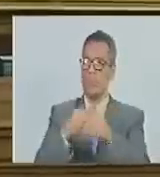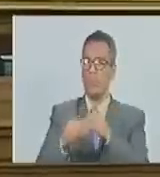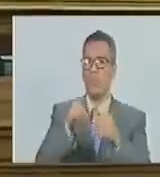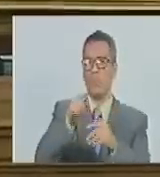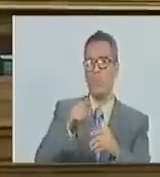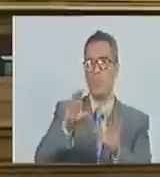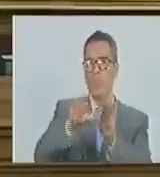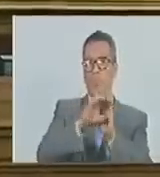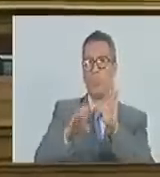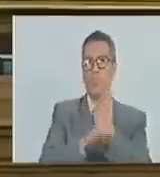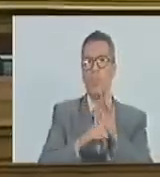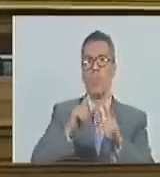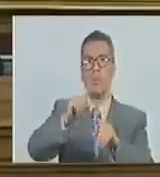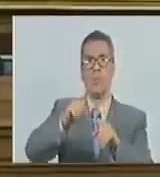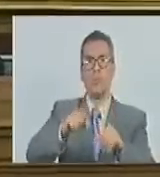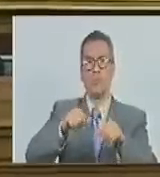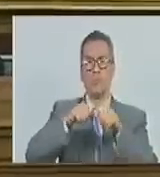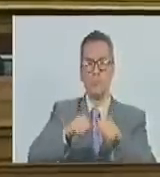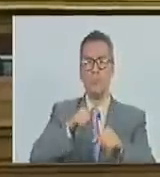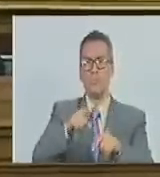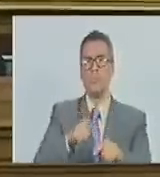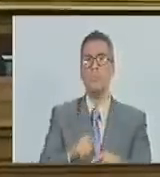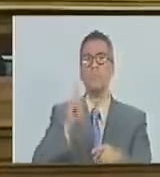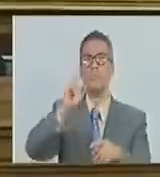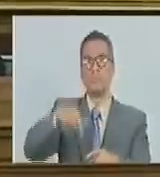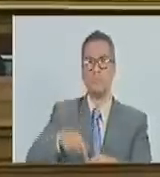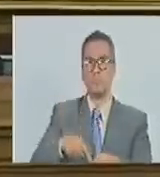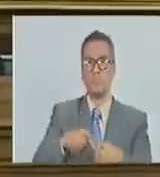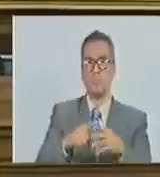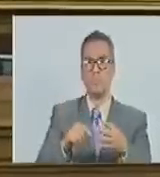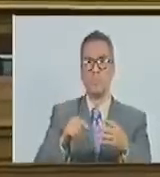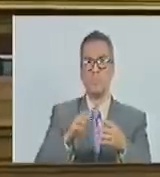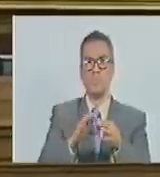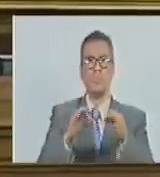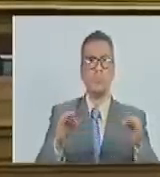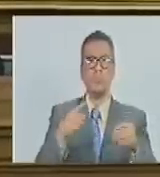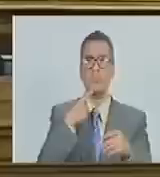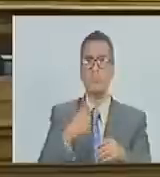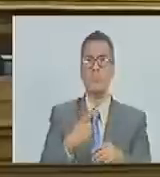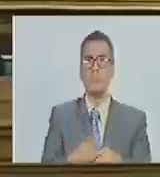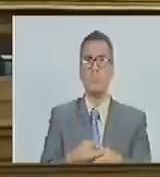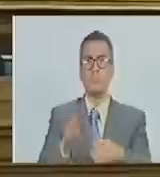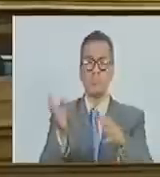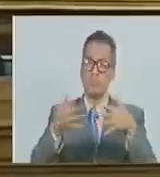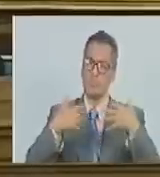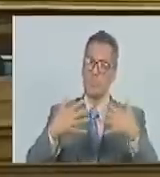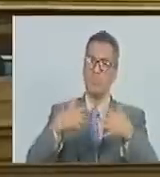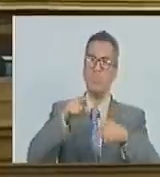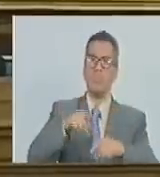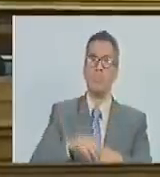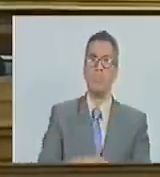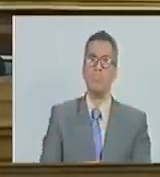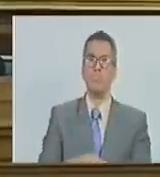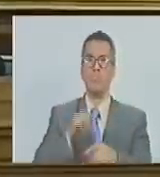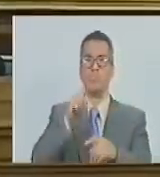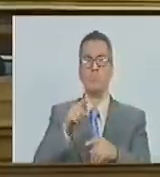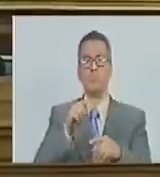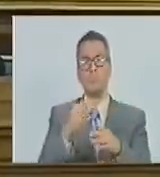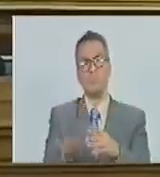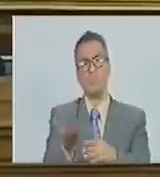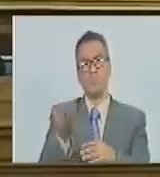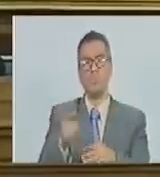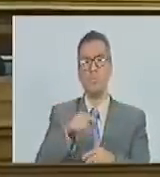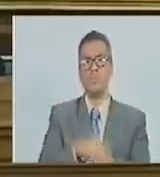esta Constitución de manera estricta, pero también de manera expresa. Es urgente, es